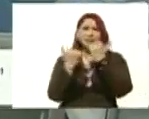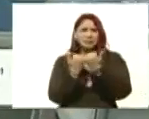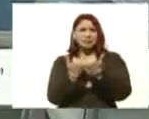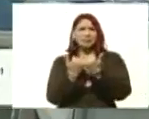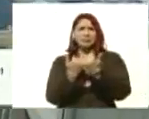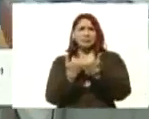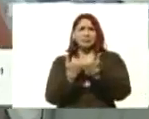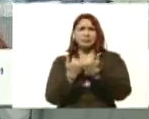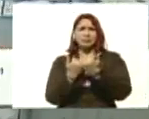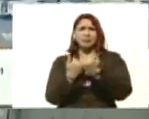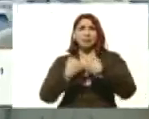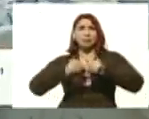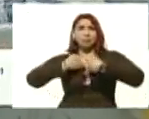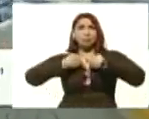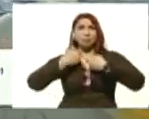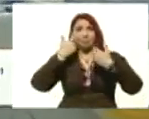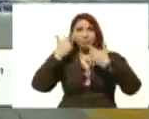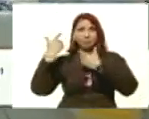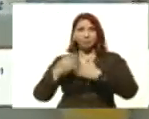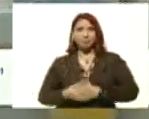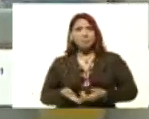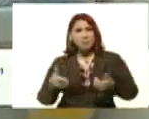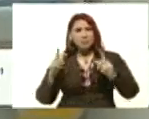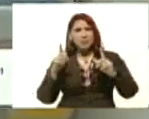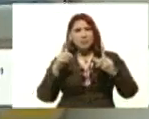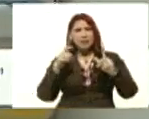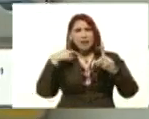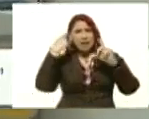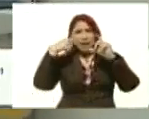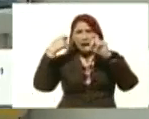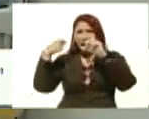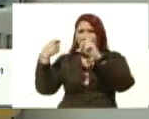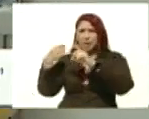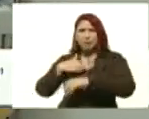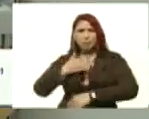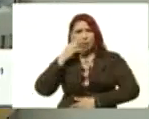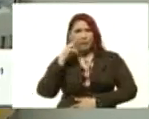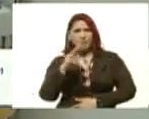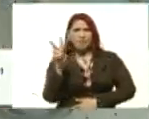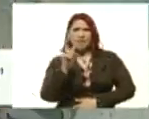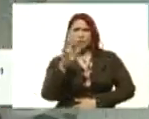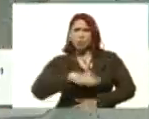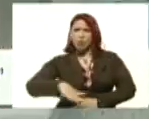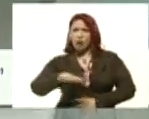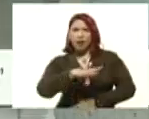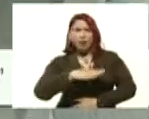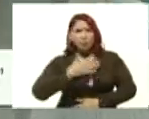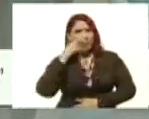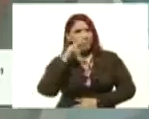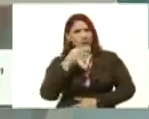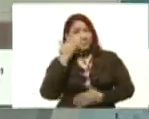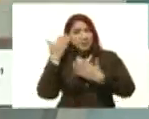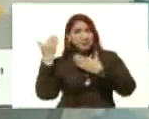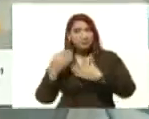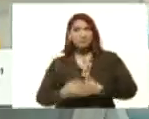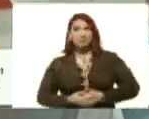traumachoc, si me permiten las cámaras, para que usted pueda ver y Venezuela entera pueda ver. Mire esto.